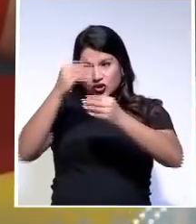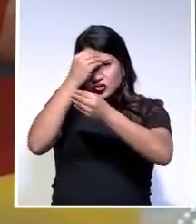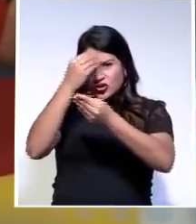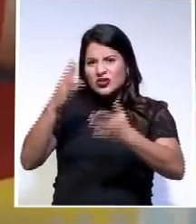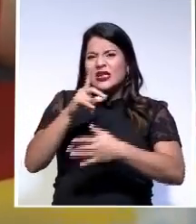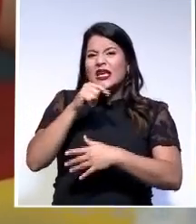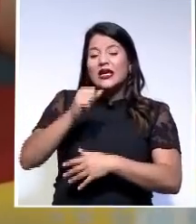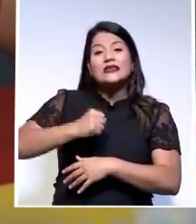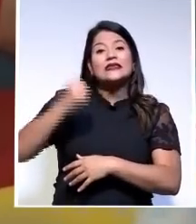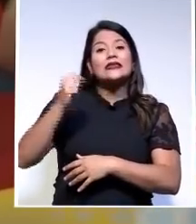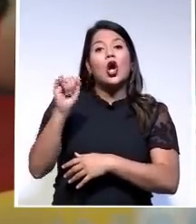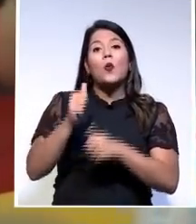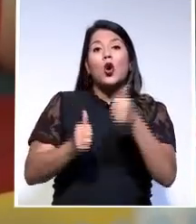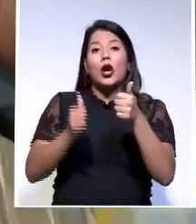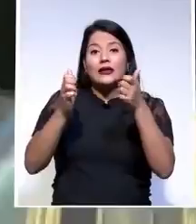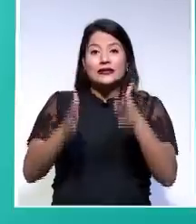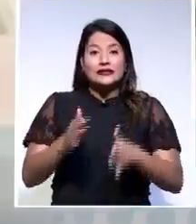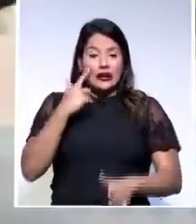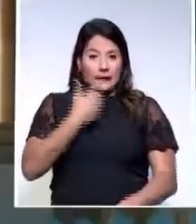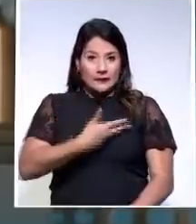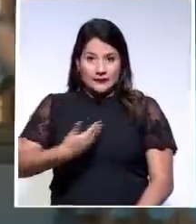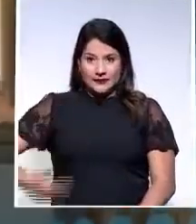candidato a la presidencia.